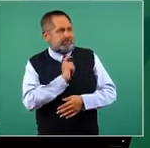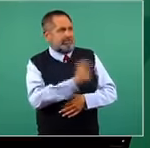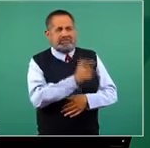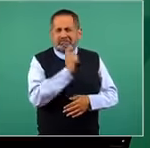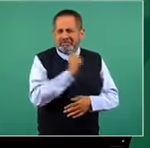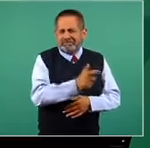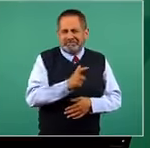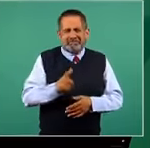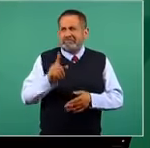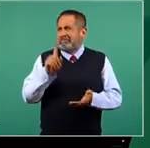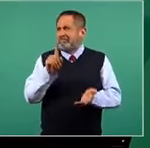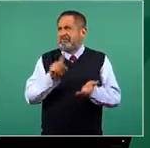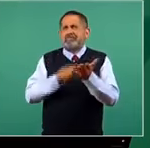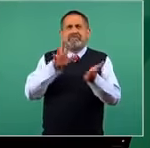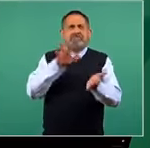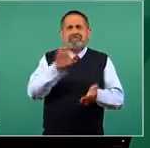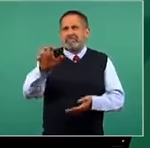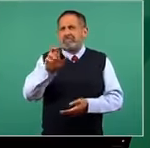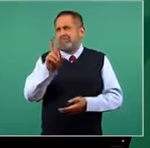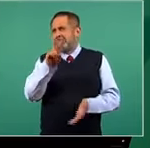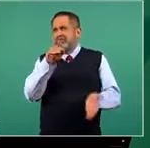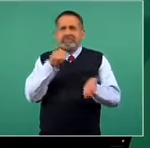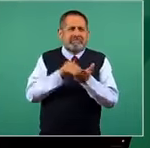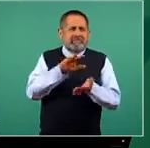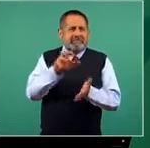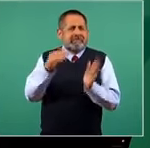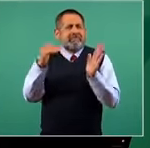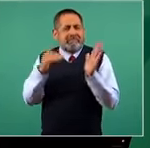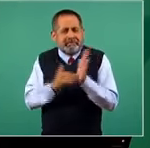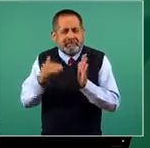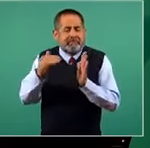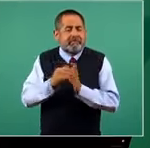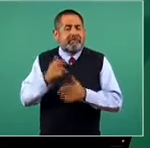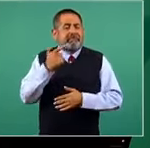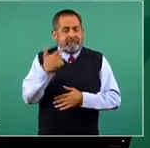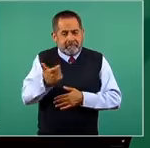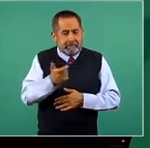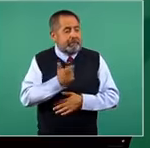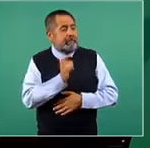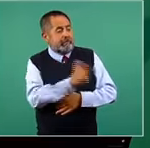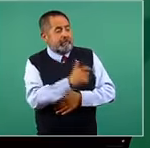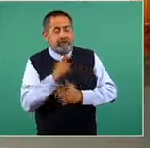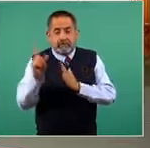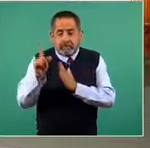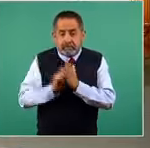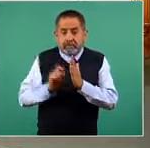de 1.500, 2.500 millones de pesos